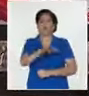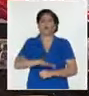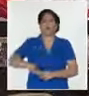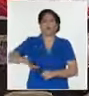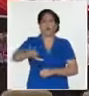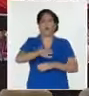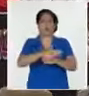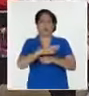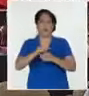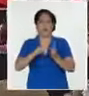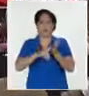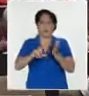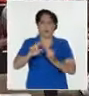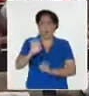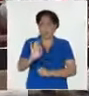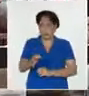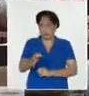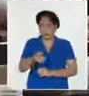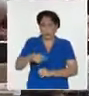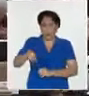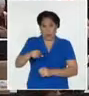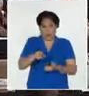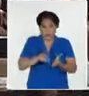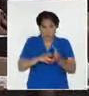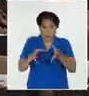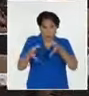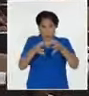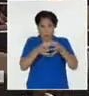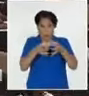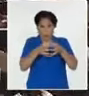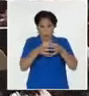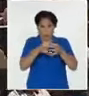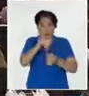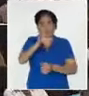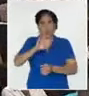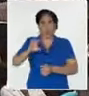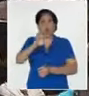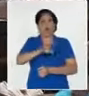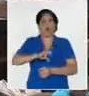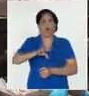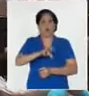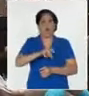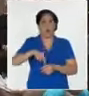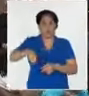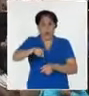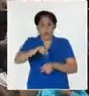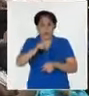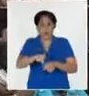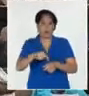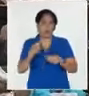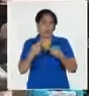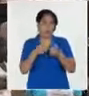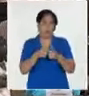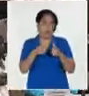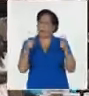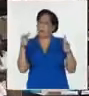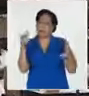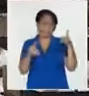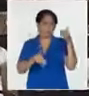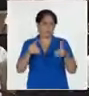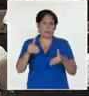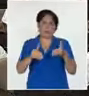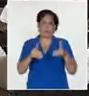diferentes partidos que forman parte del Frente Continental de Organizaciones Comunales, se requiere ampliar y profundizar